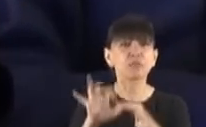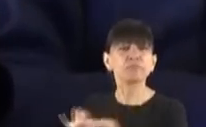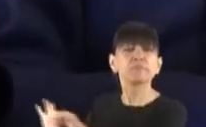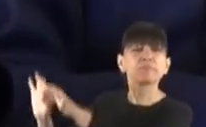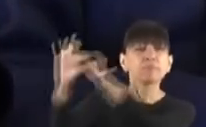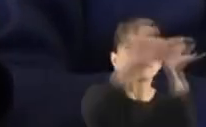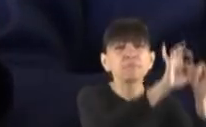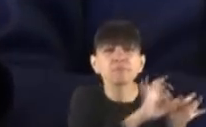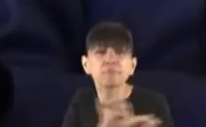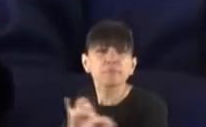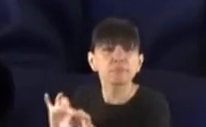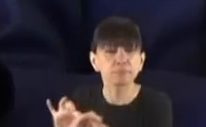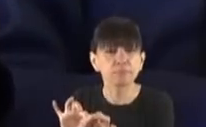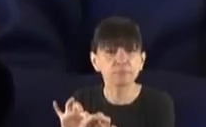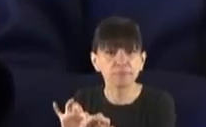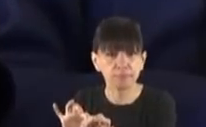sistema mundial.